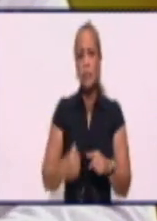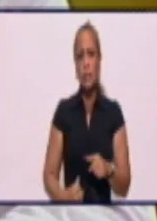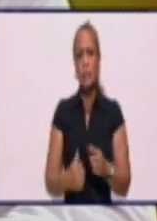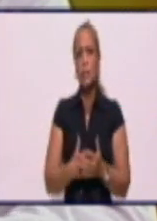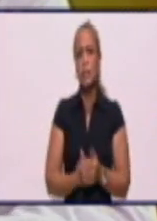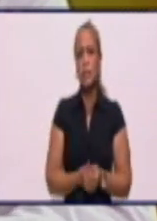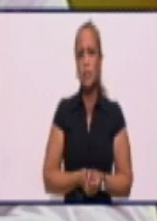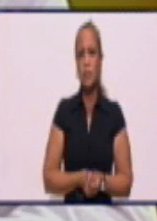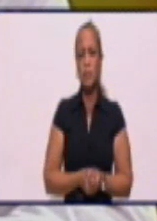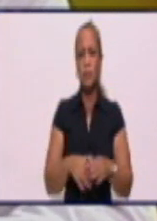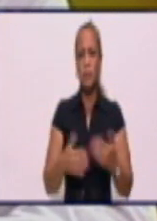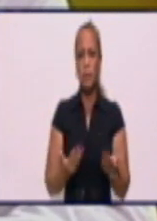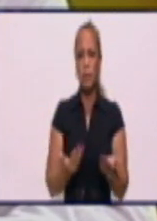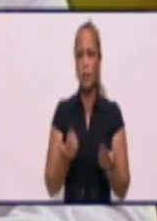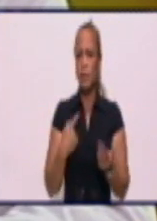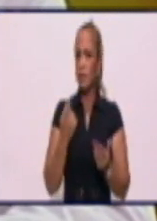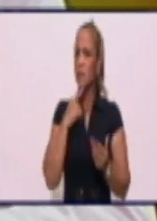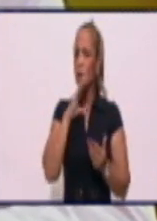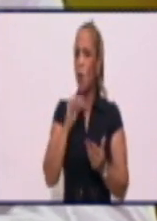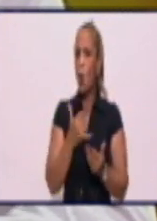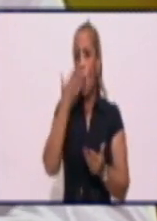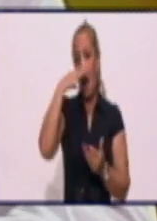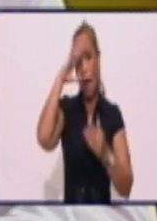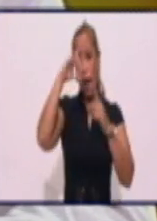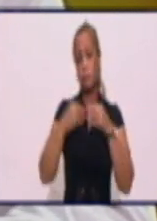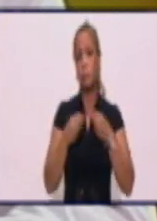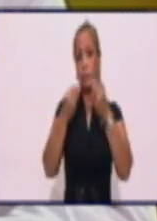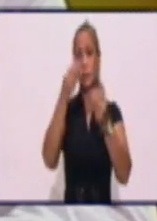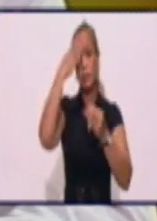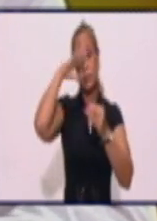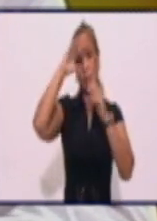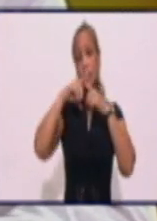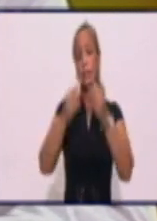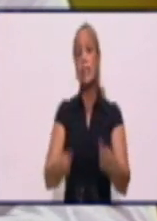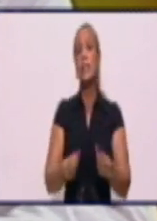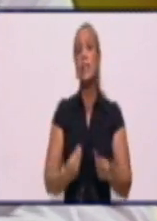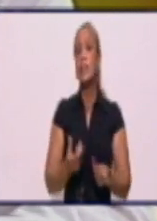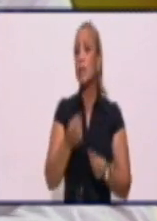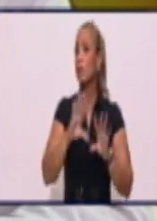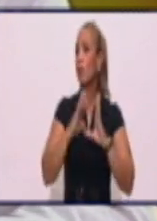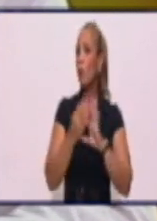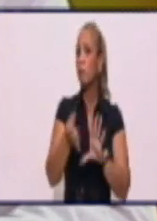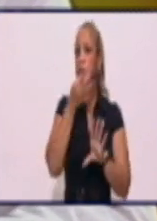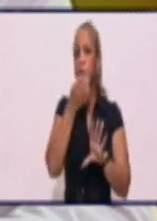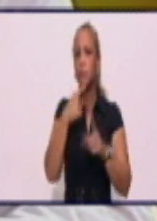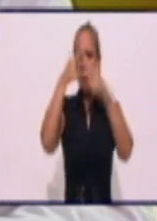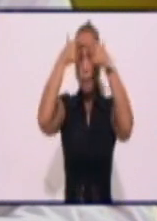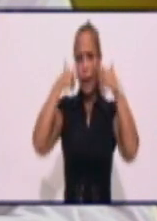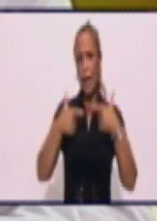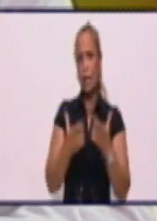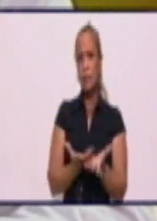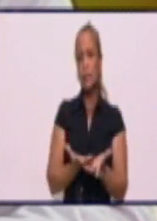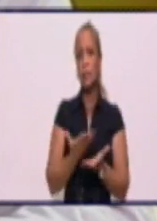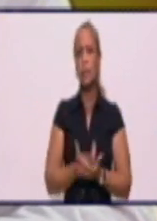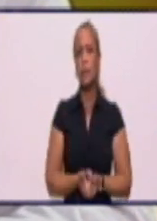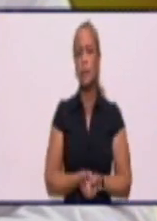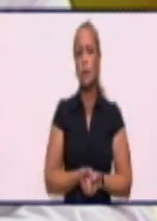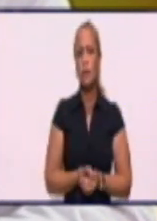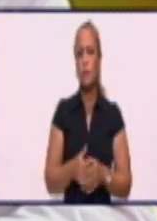quiso donar al país, hacer una donación importante de insumos médicos, de mascarilla, de kit